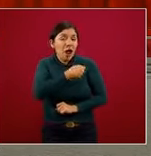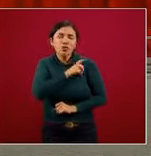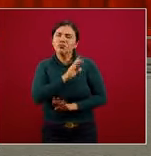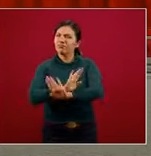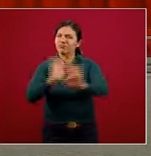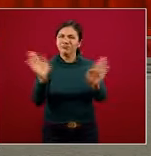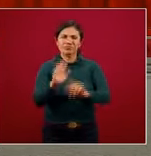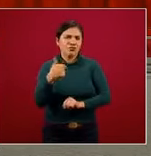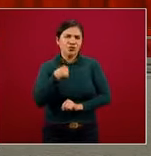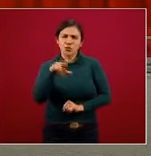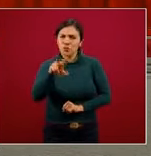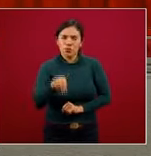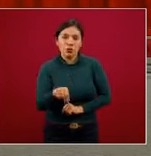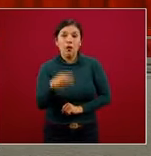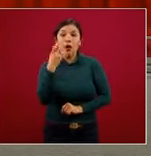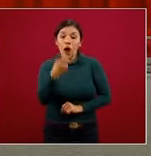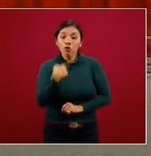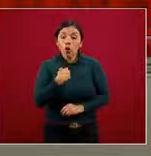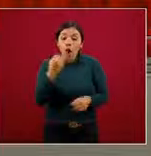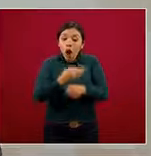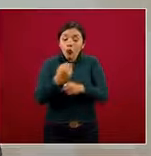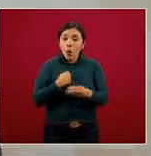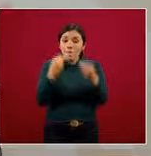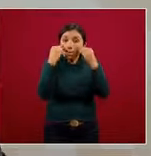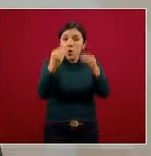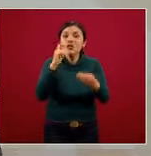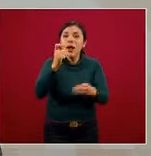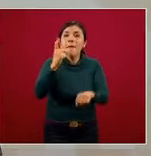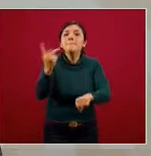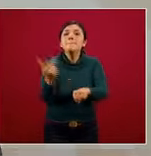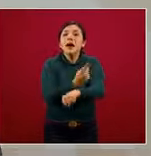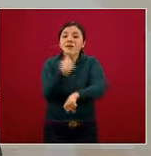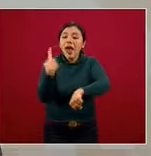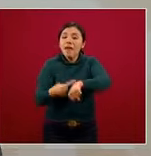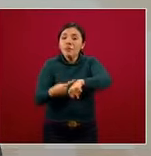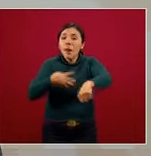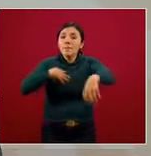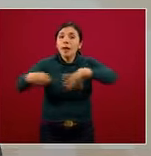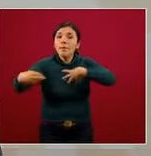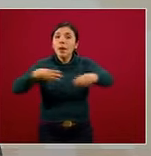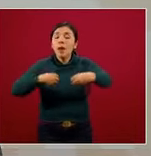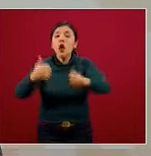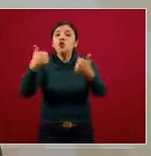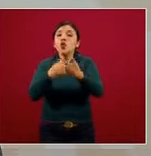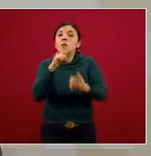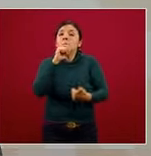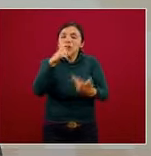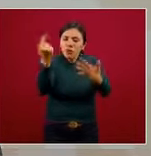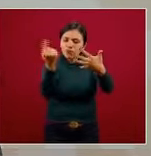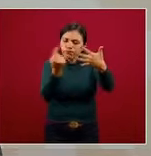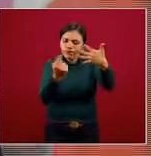muy, muy claro. Lo que estamos mostrando es un acontecer epidémico a partir de los mismos